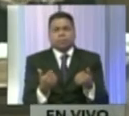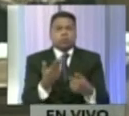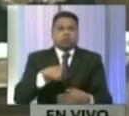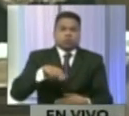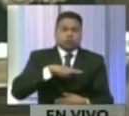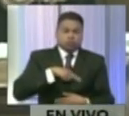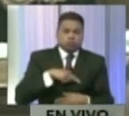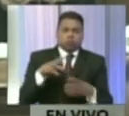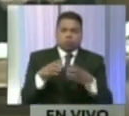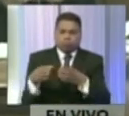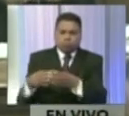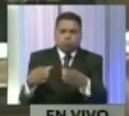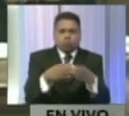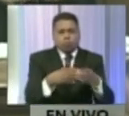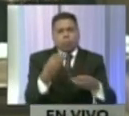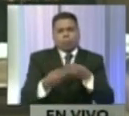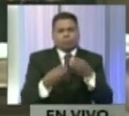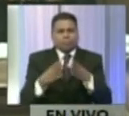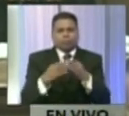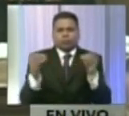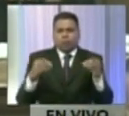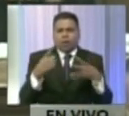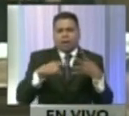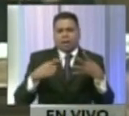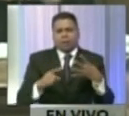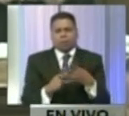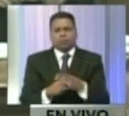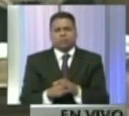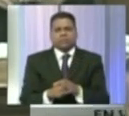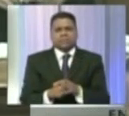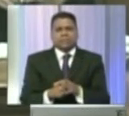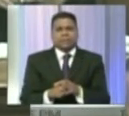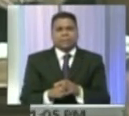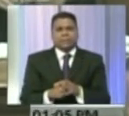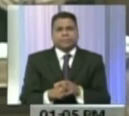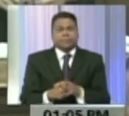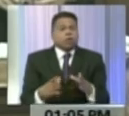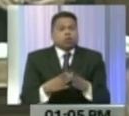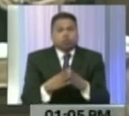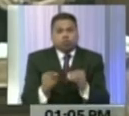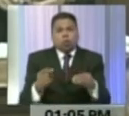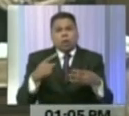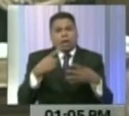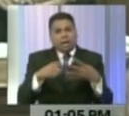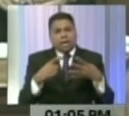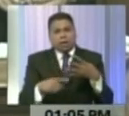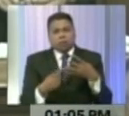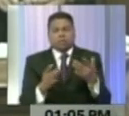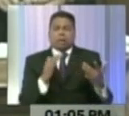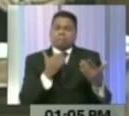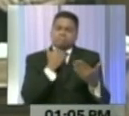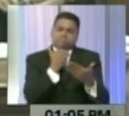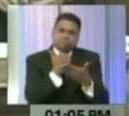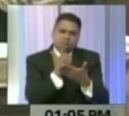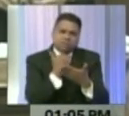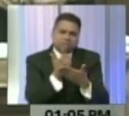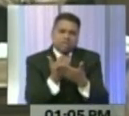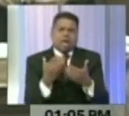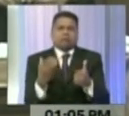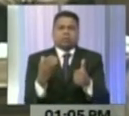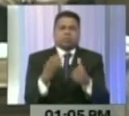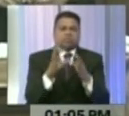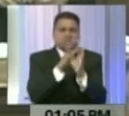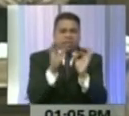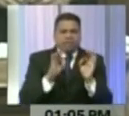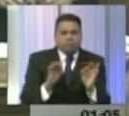mesas y tenemos los rubros. El rubro que esté más cercano a lograr lo que nosotros lo tengamos de manera